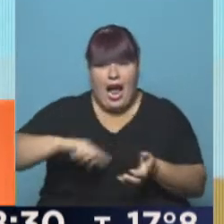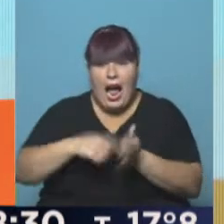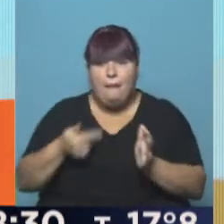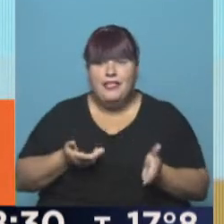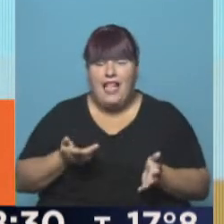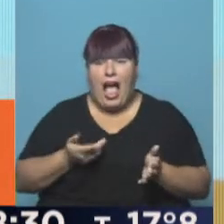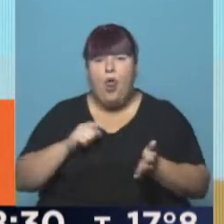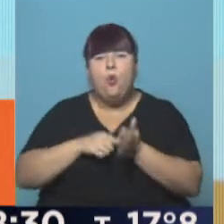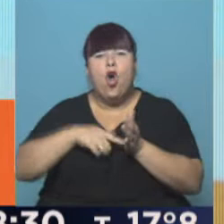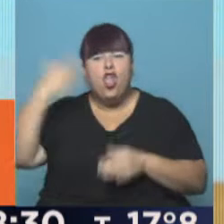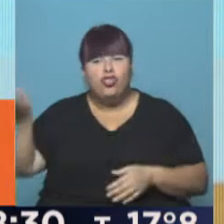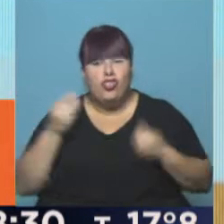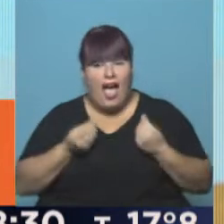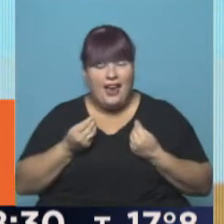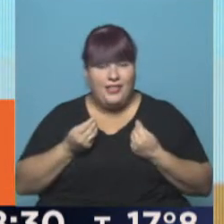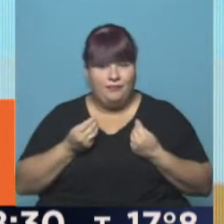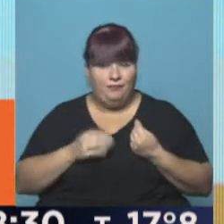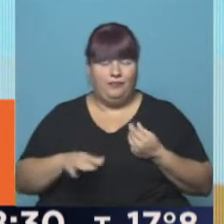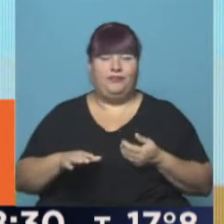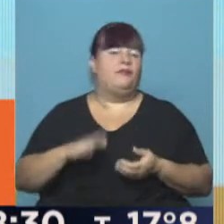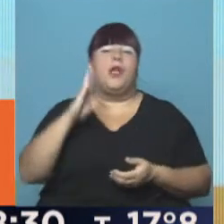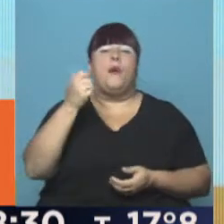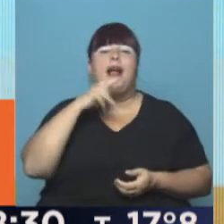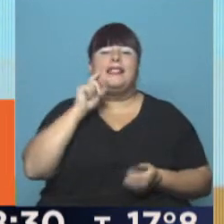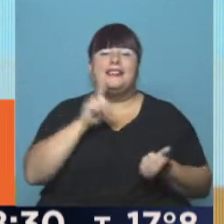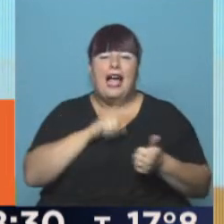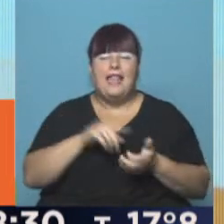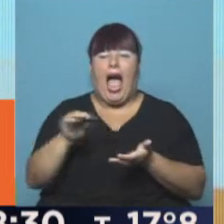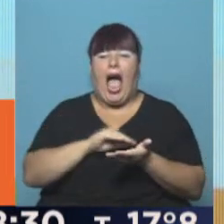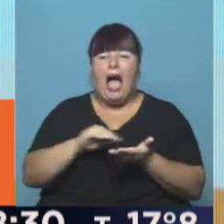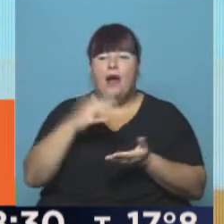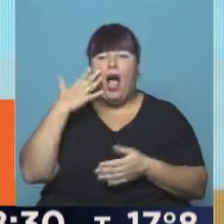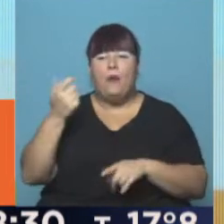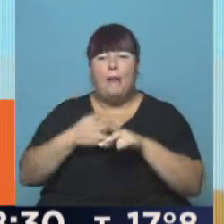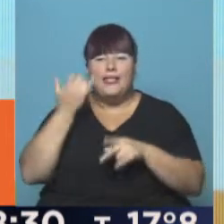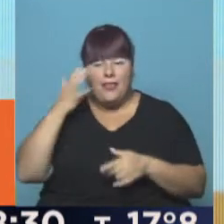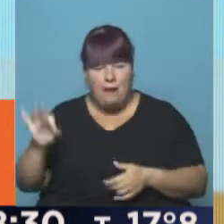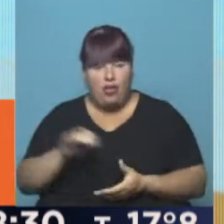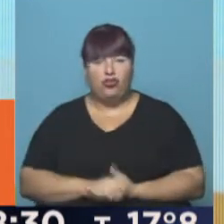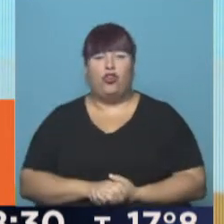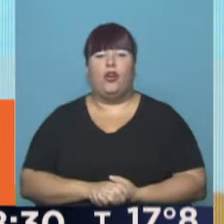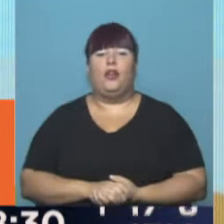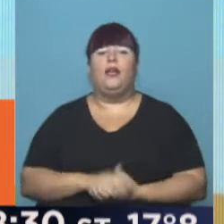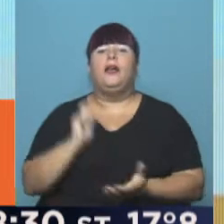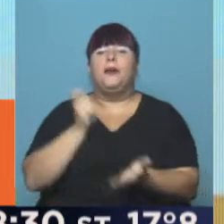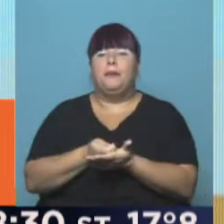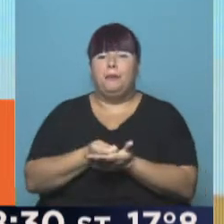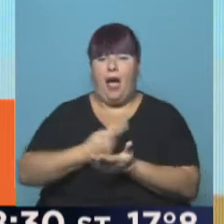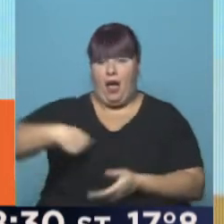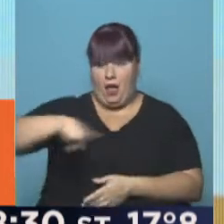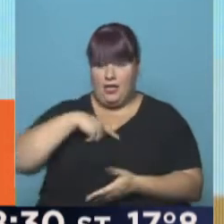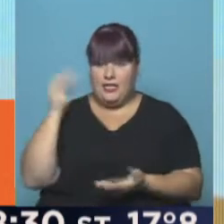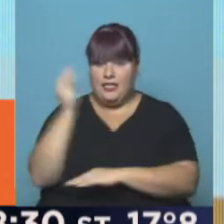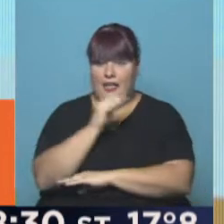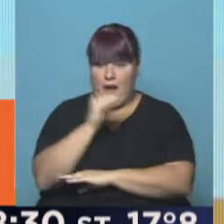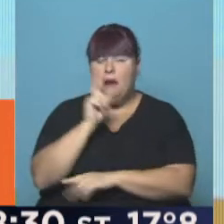capital federal en la provincia de buenos aires barcesat abogado de la abuela de plaza de mayo lo pagamos los santacruceños